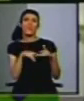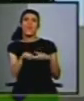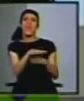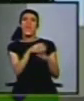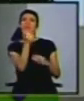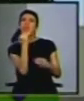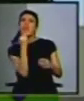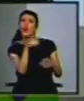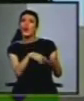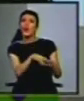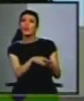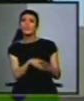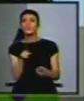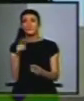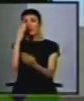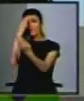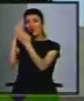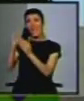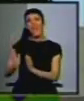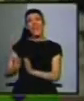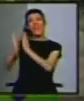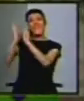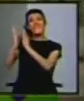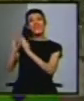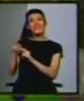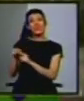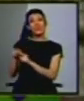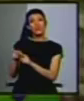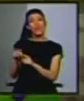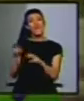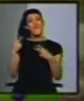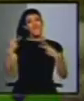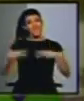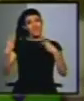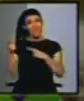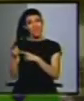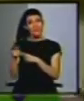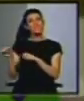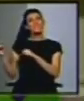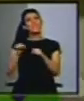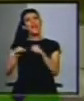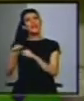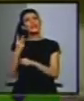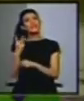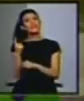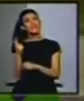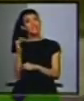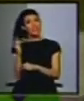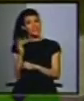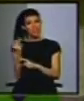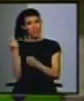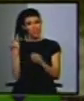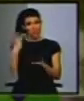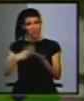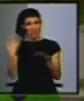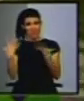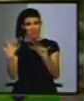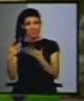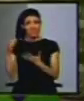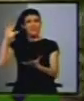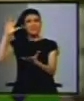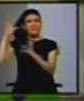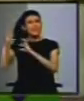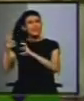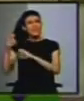Este era el frontis del edificio Tenerife aquí en Viña del Mar, que con el terremoto del 27 de febrero de 2010 sufrió tal nivel